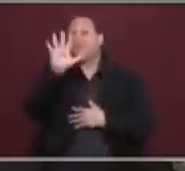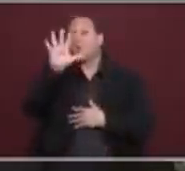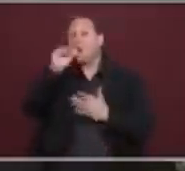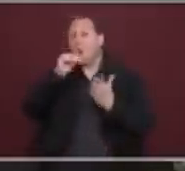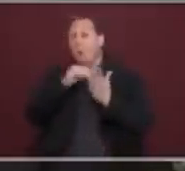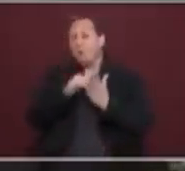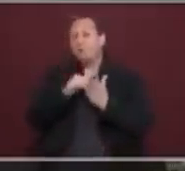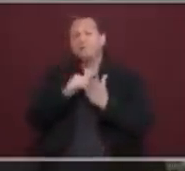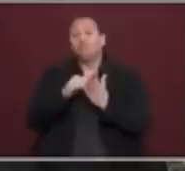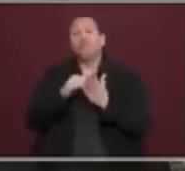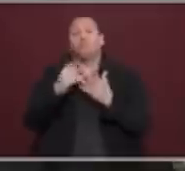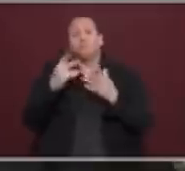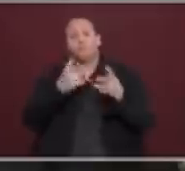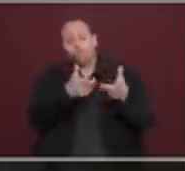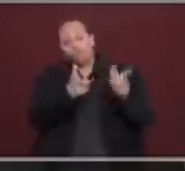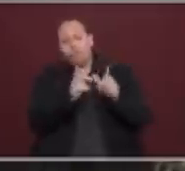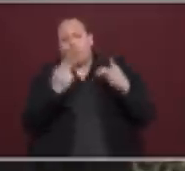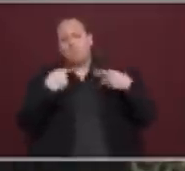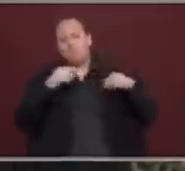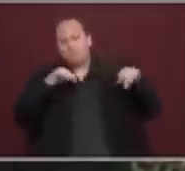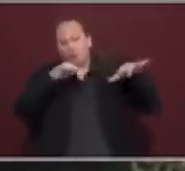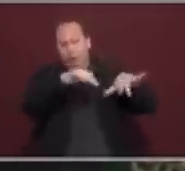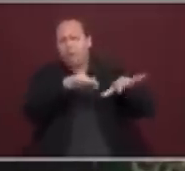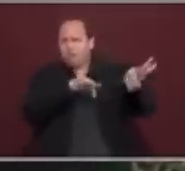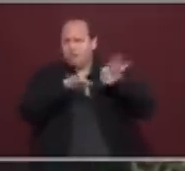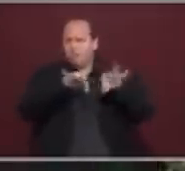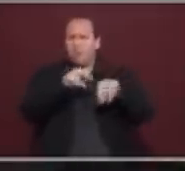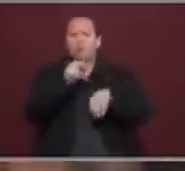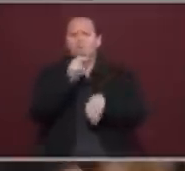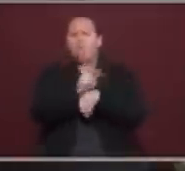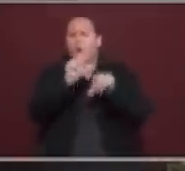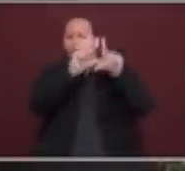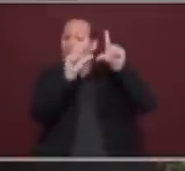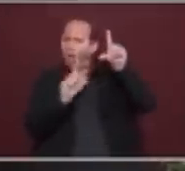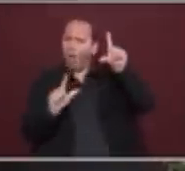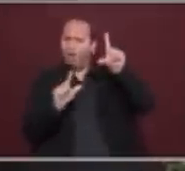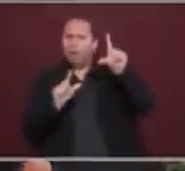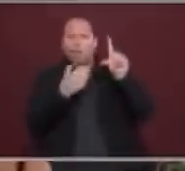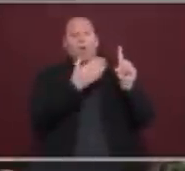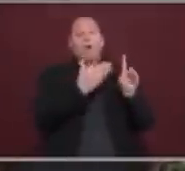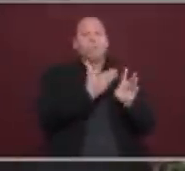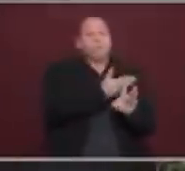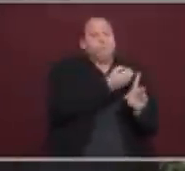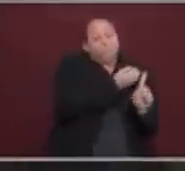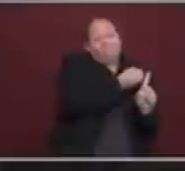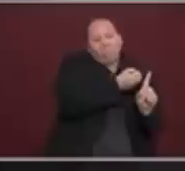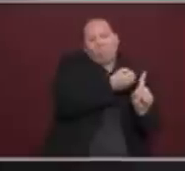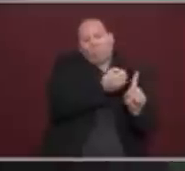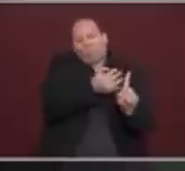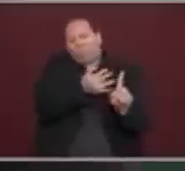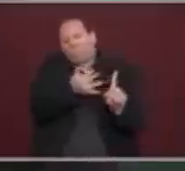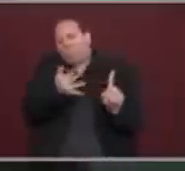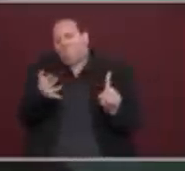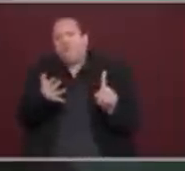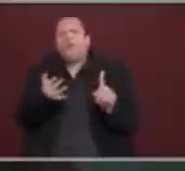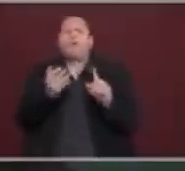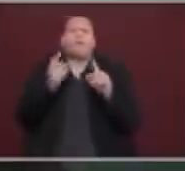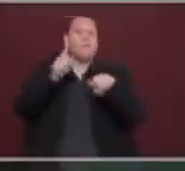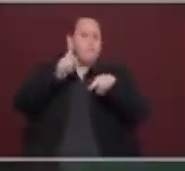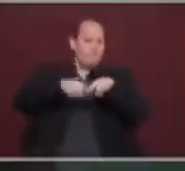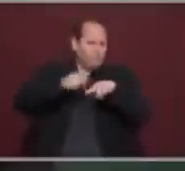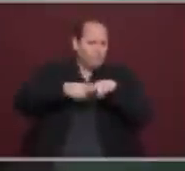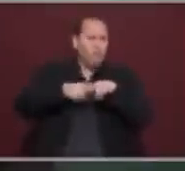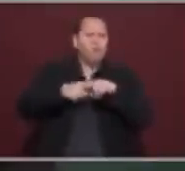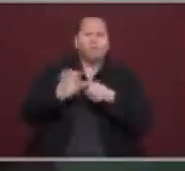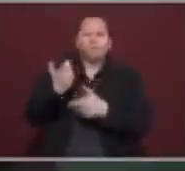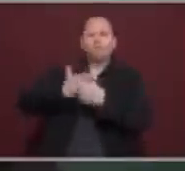de la guardia nacional todo este proceso está asociado a una capacidad presupuestal que